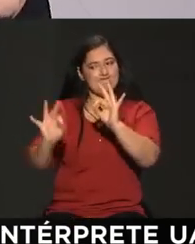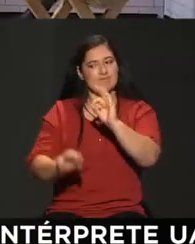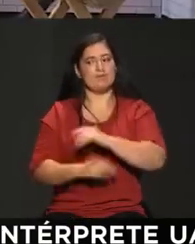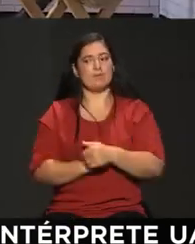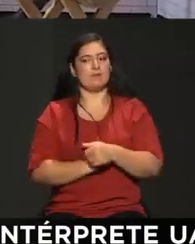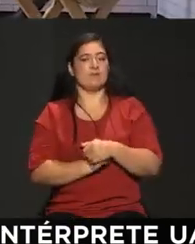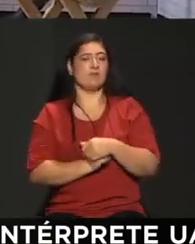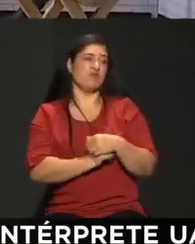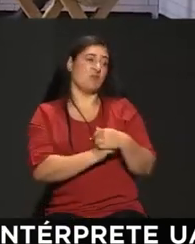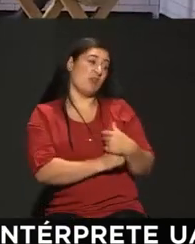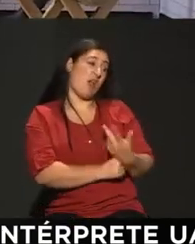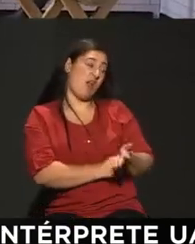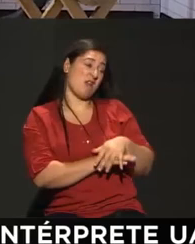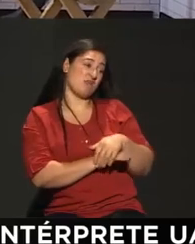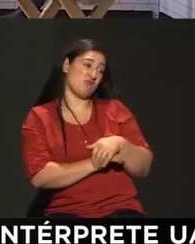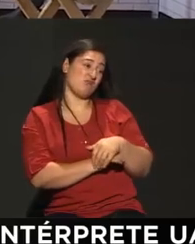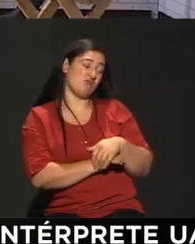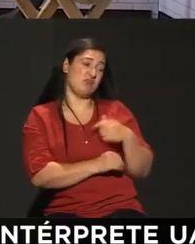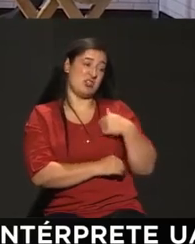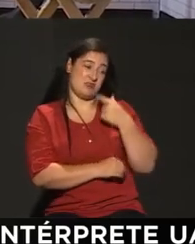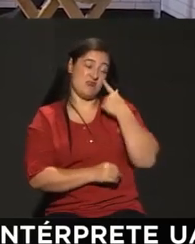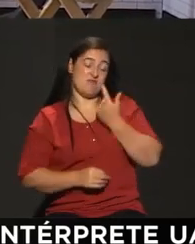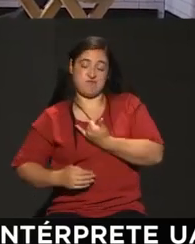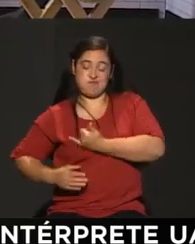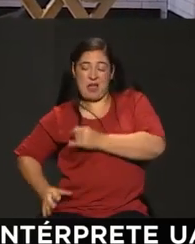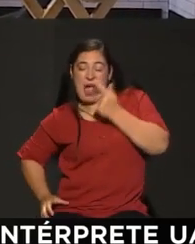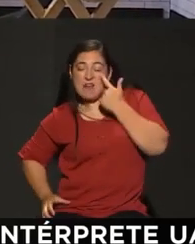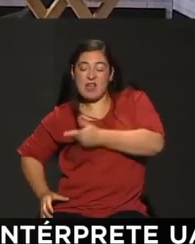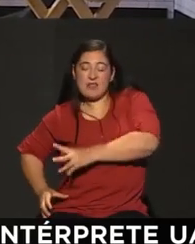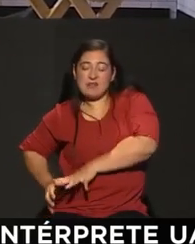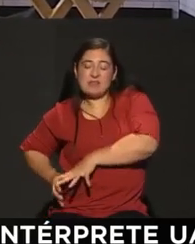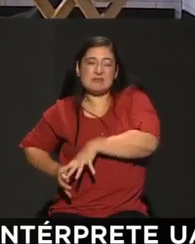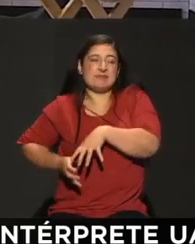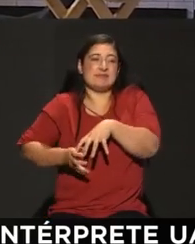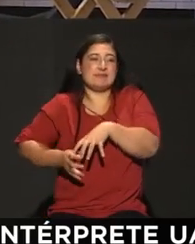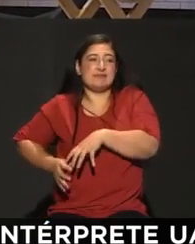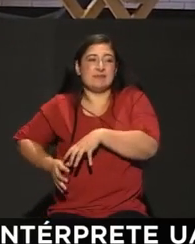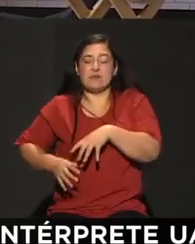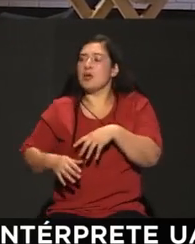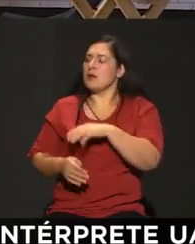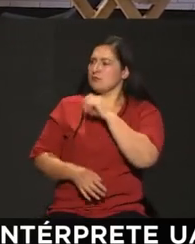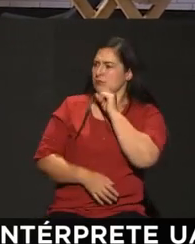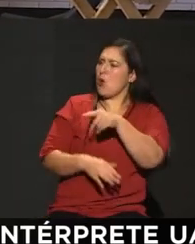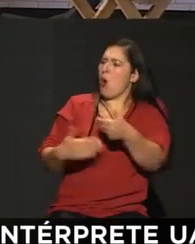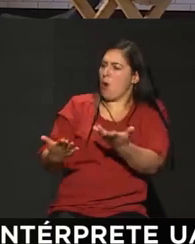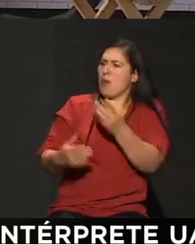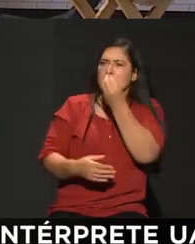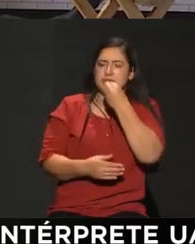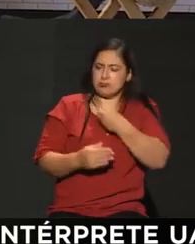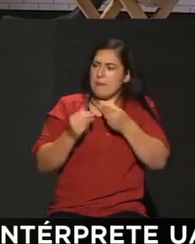señor. Ay, yo tengo por aquí como algo. Ay, Dios mío. Bueno, ¿y cómo tenemos una buena alimentación en